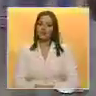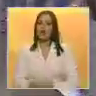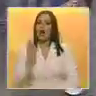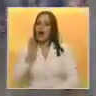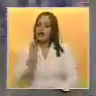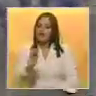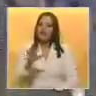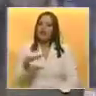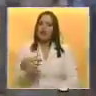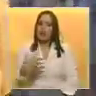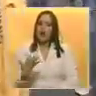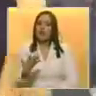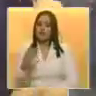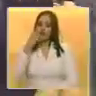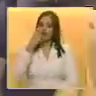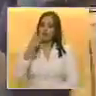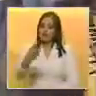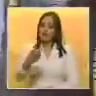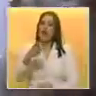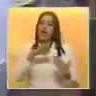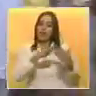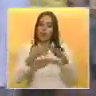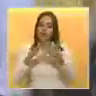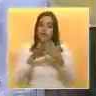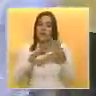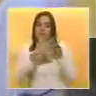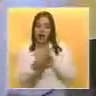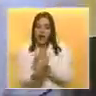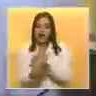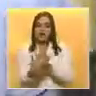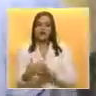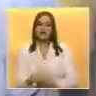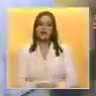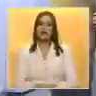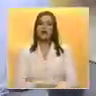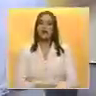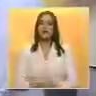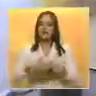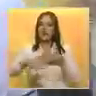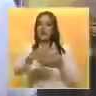emitidas en el marco de su visita a comunidades del barrio Panamericano y Rafael Caldera de Maracaibo.